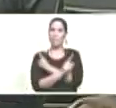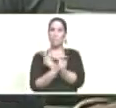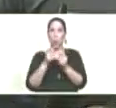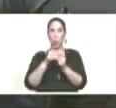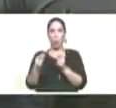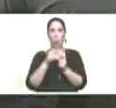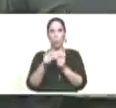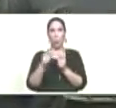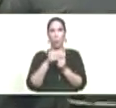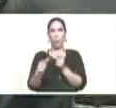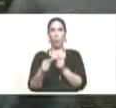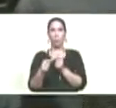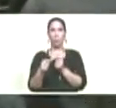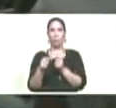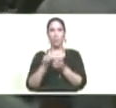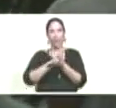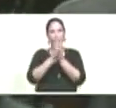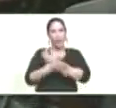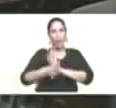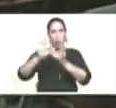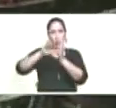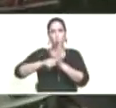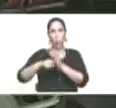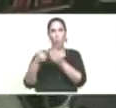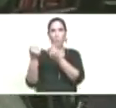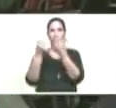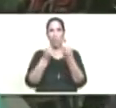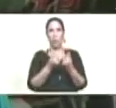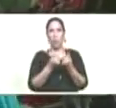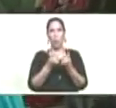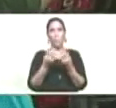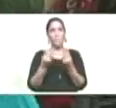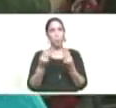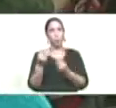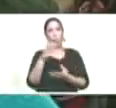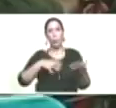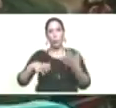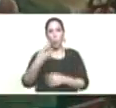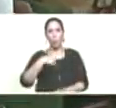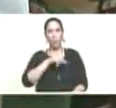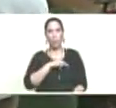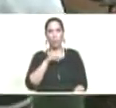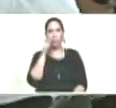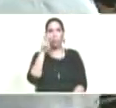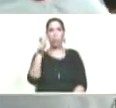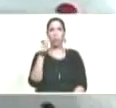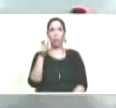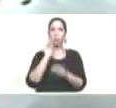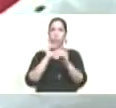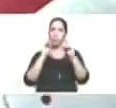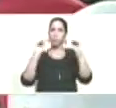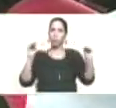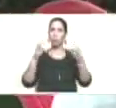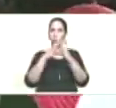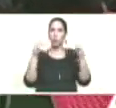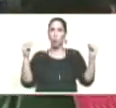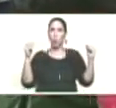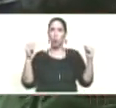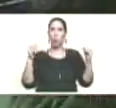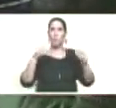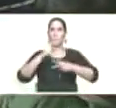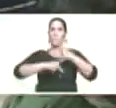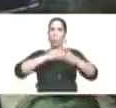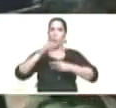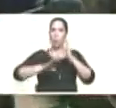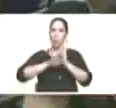y acabar con el robo del dinero que tanto daño le ha hecho a nuestro pueblo. Ahora que yo he llamado a todos los factores productivos